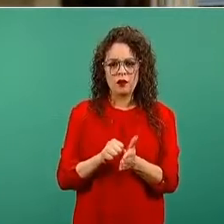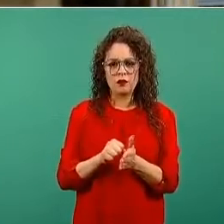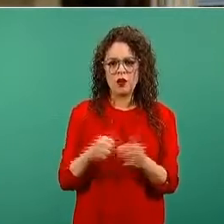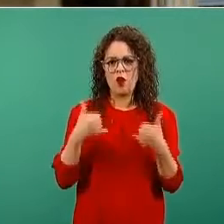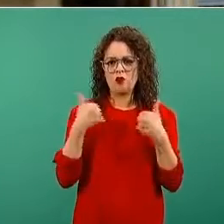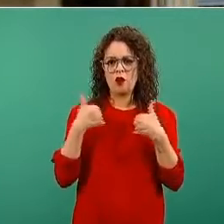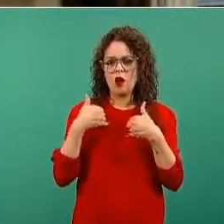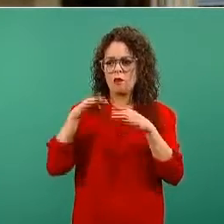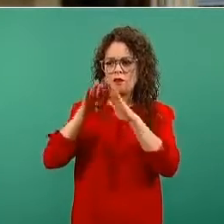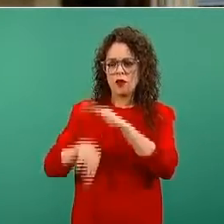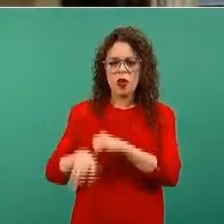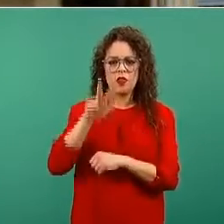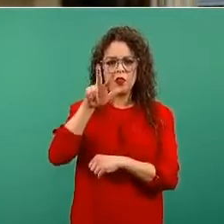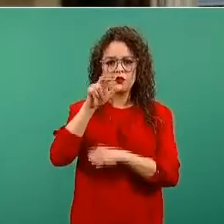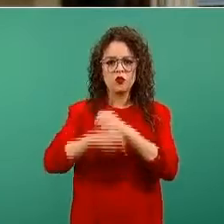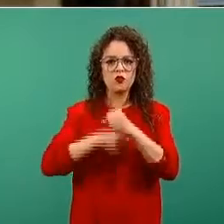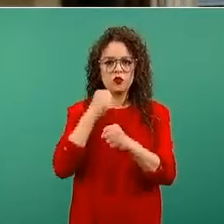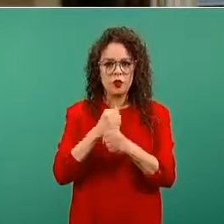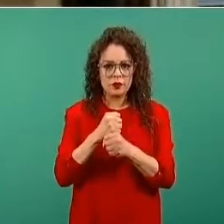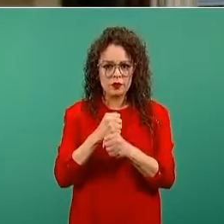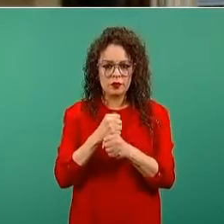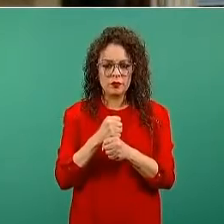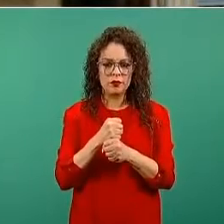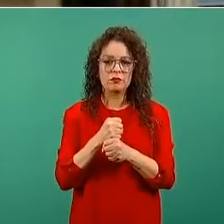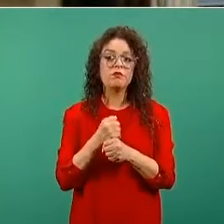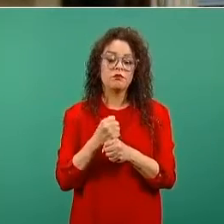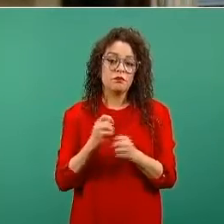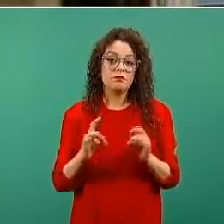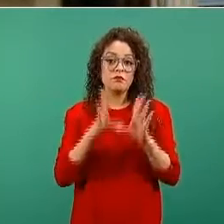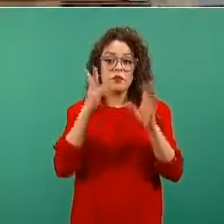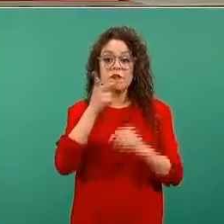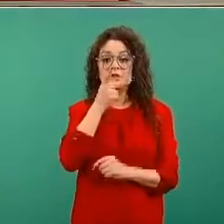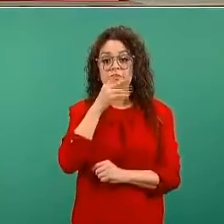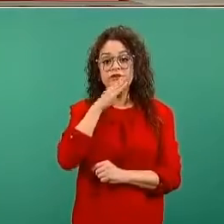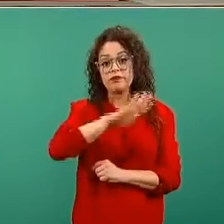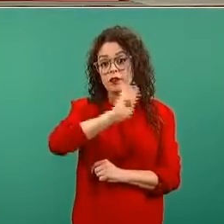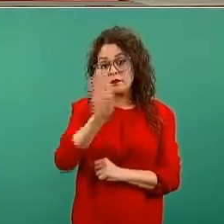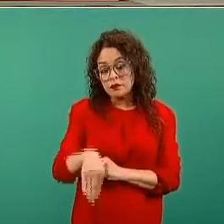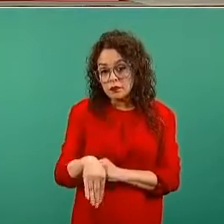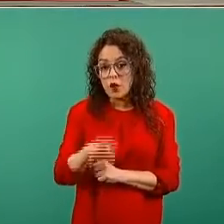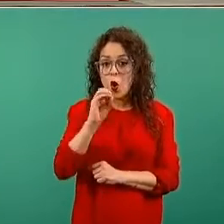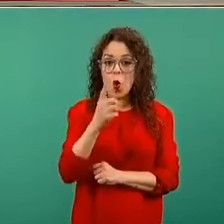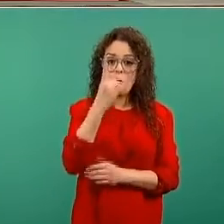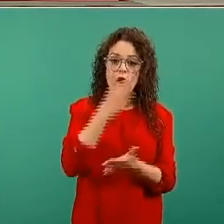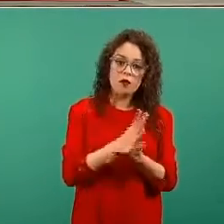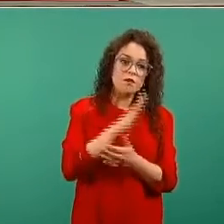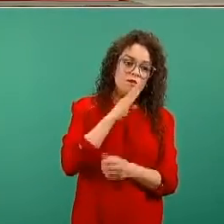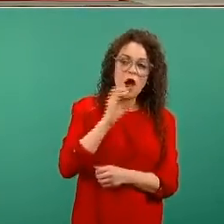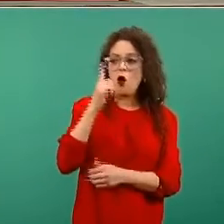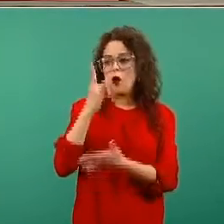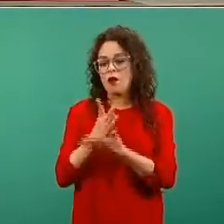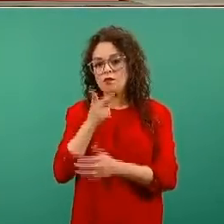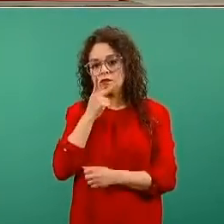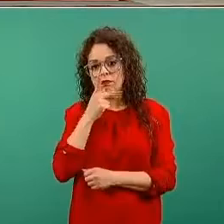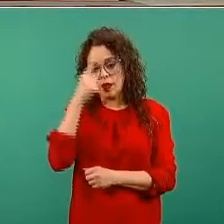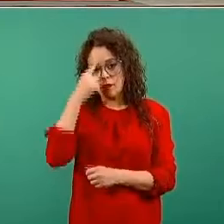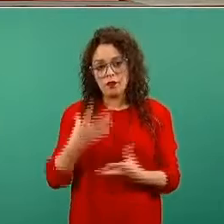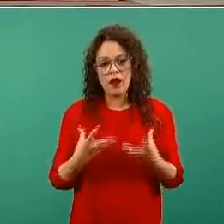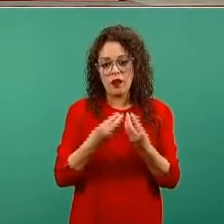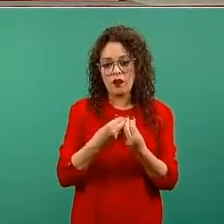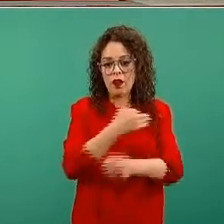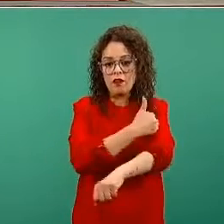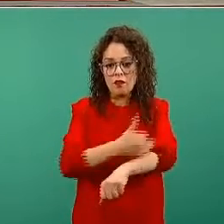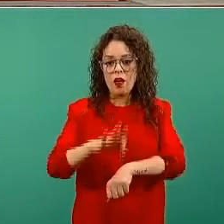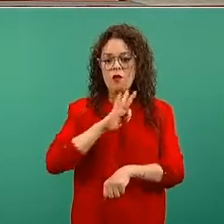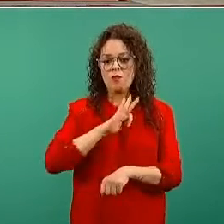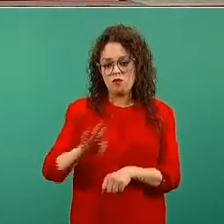habían perdido a uno de sus padres o a los dos, para que pues de una otra forma pues sobrevivieran con sus familiares. A